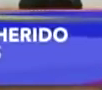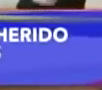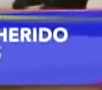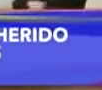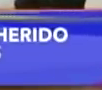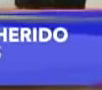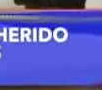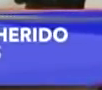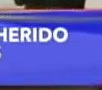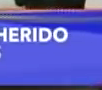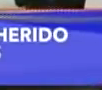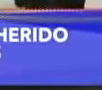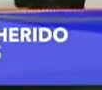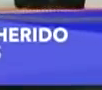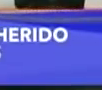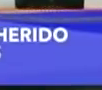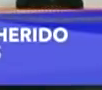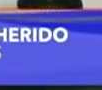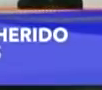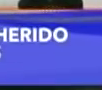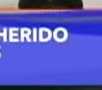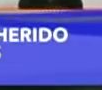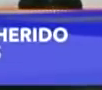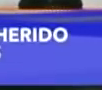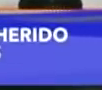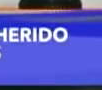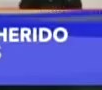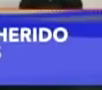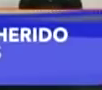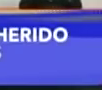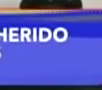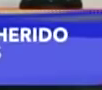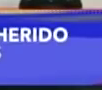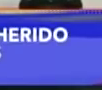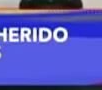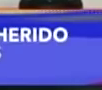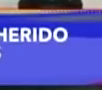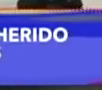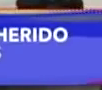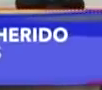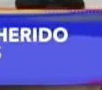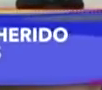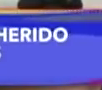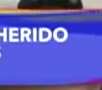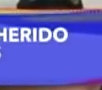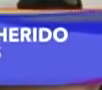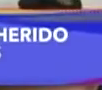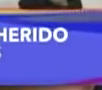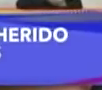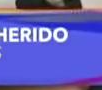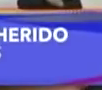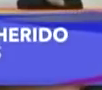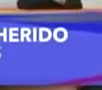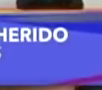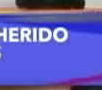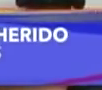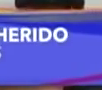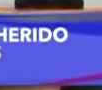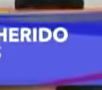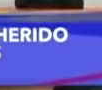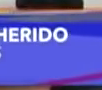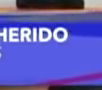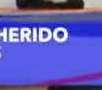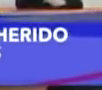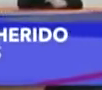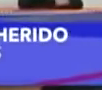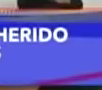Maduro Moros en esta conversación, además dándole este reconocimiento post-mortem a este